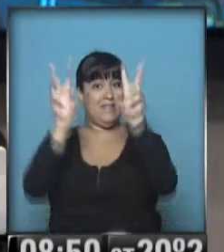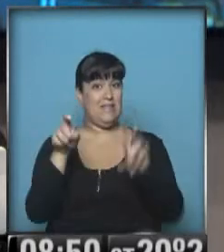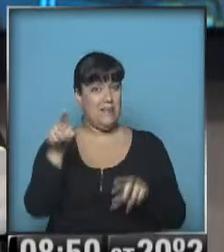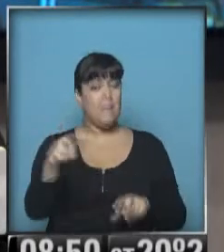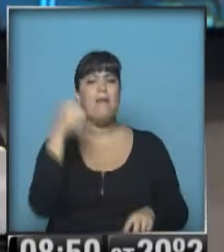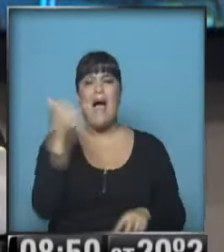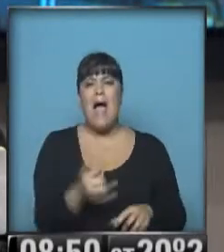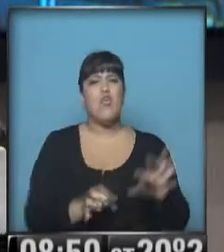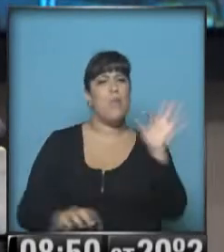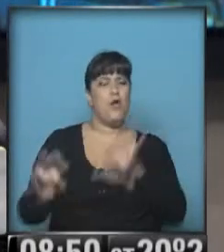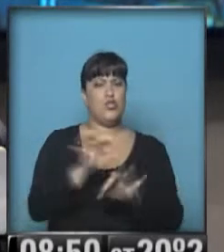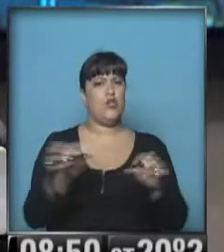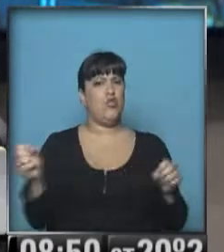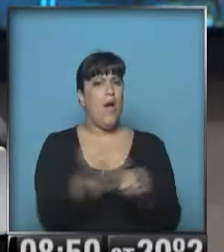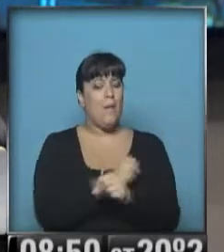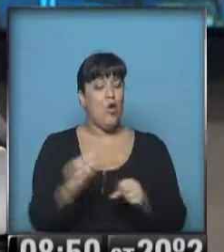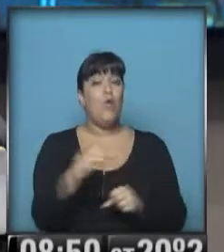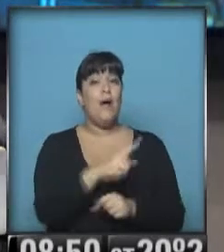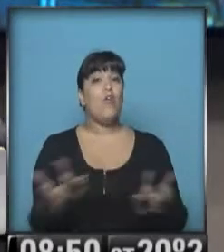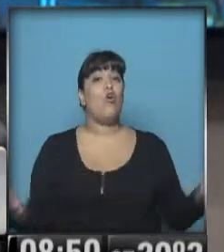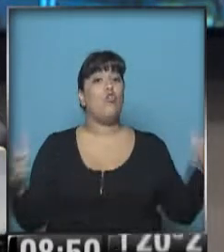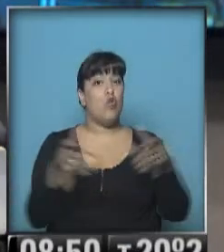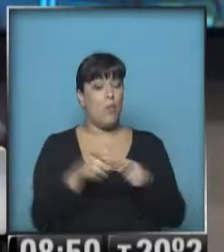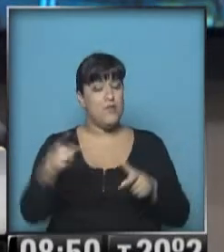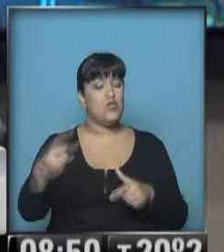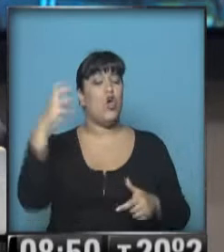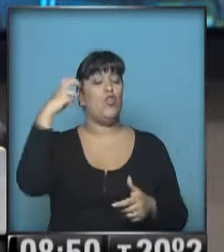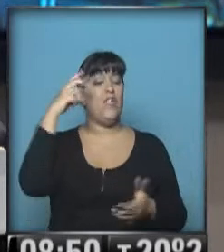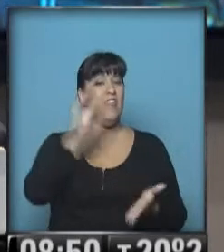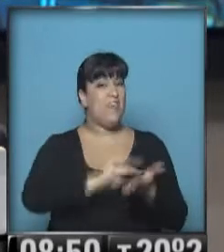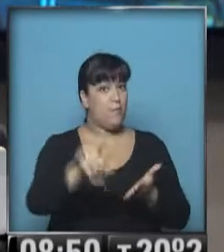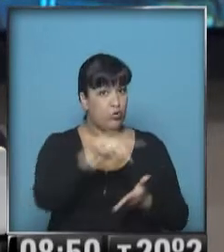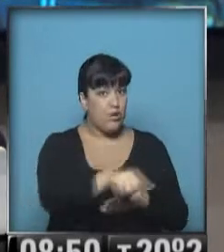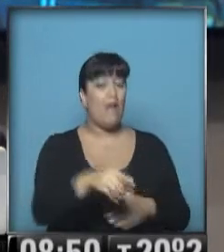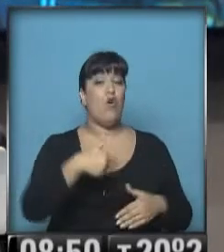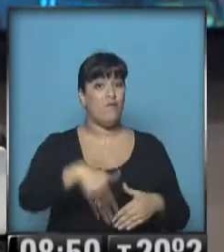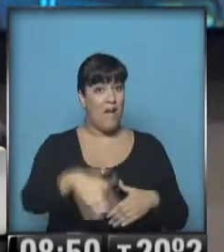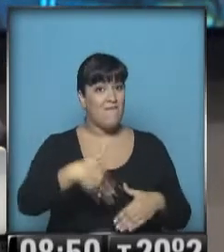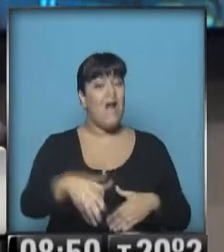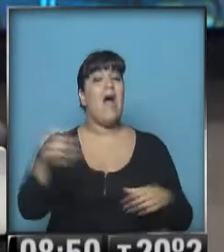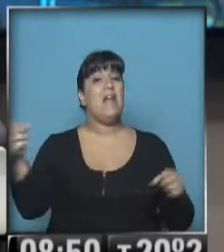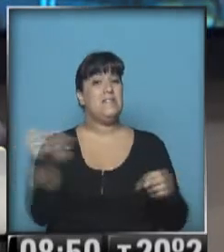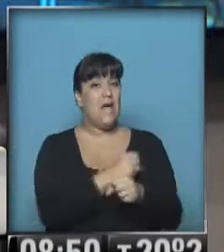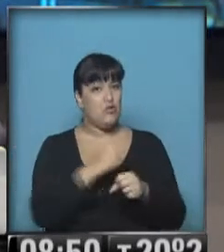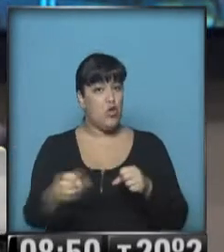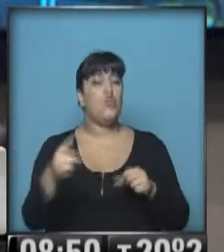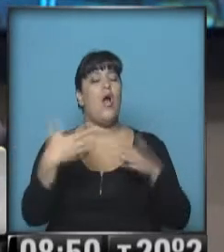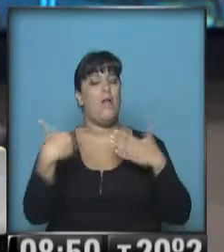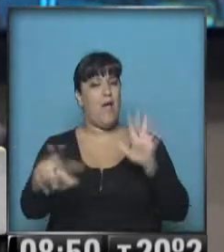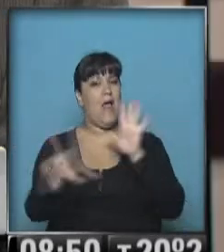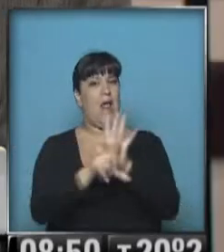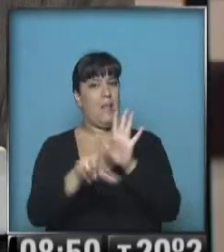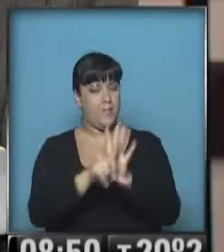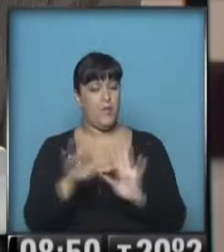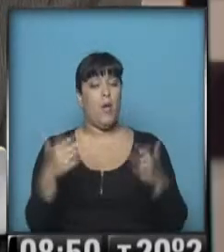proyecto aprobado en plenario de comisiones de la cámara diputados y de ser sancionado con fuerza de ley en la cámara